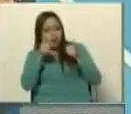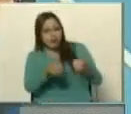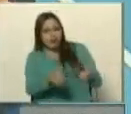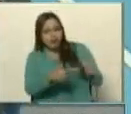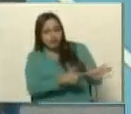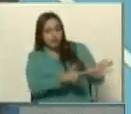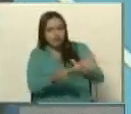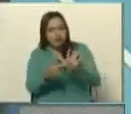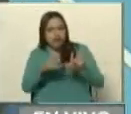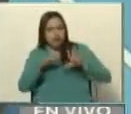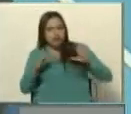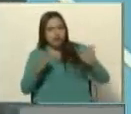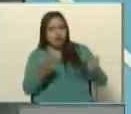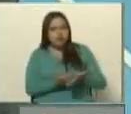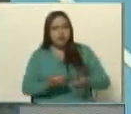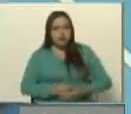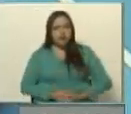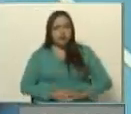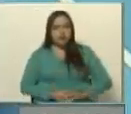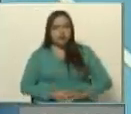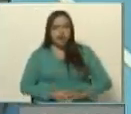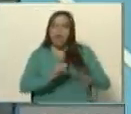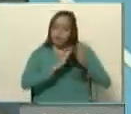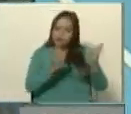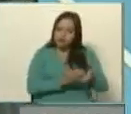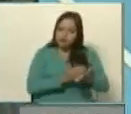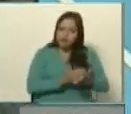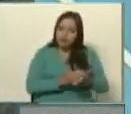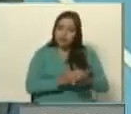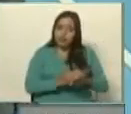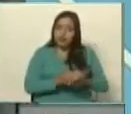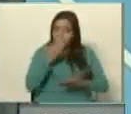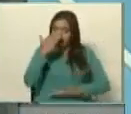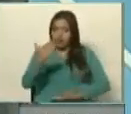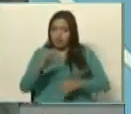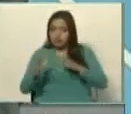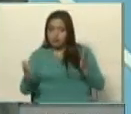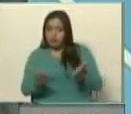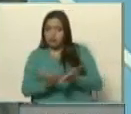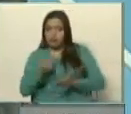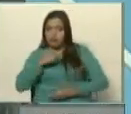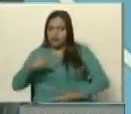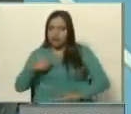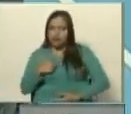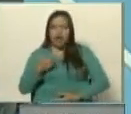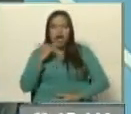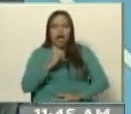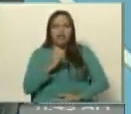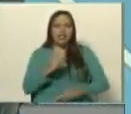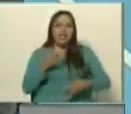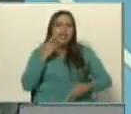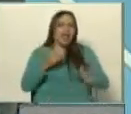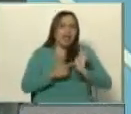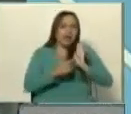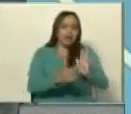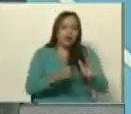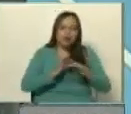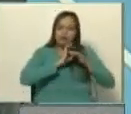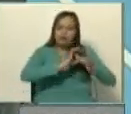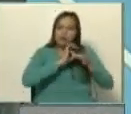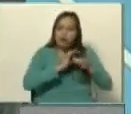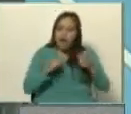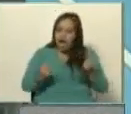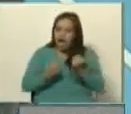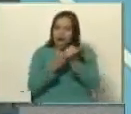la dimensión nacional y la dimensión internacional. De caras al mundo, somos un ejemplo de solidaridad, de unión y de